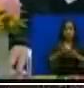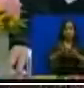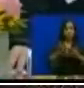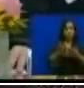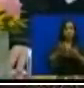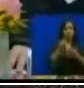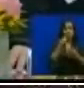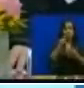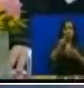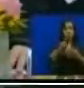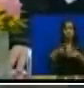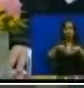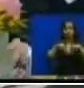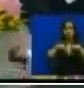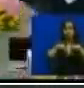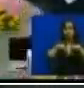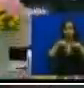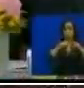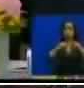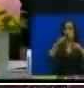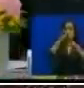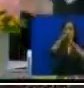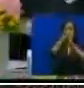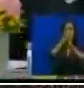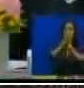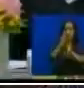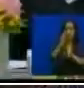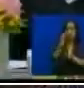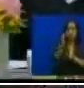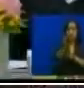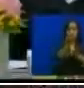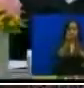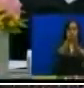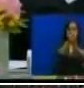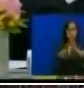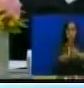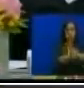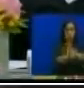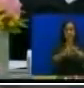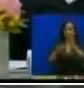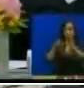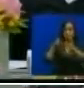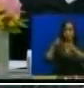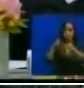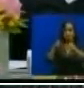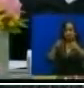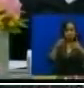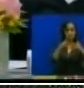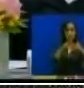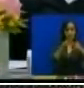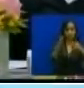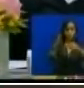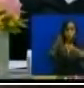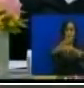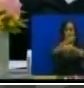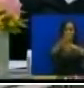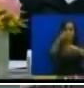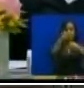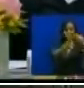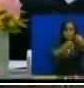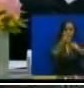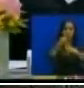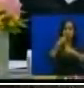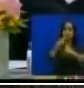por favor, ustedes son el obstáculo de la paz, dejen, ustedes ya hicieron su trabajo, déjenos que nosotros